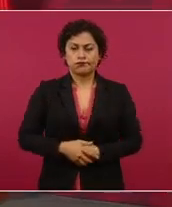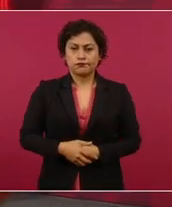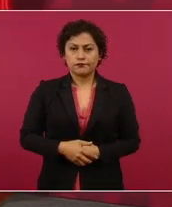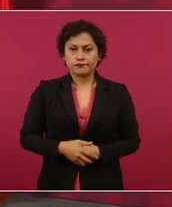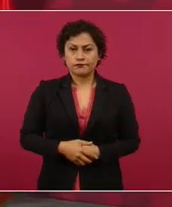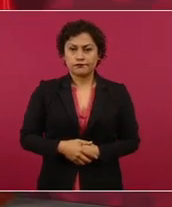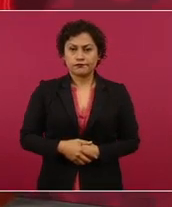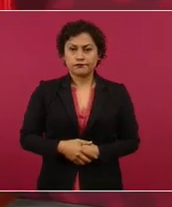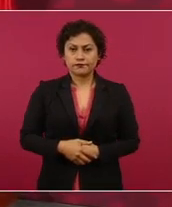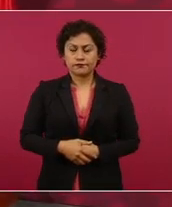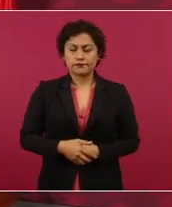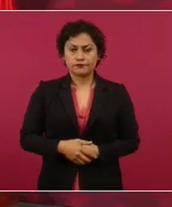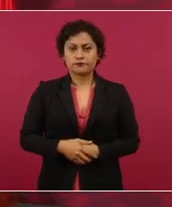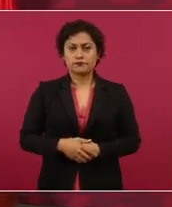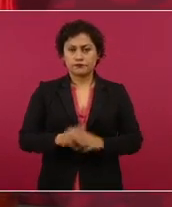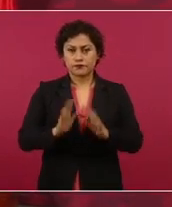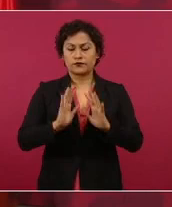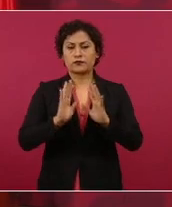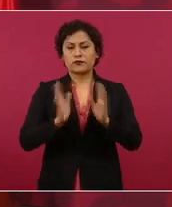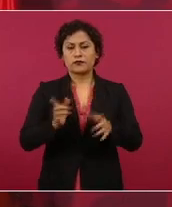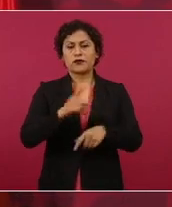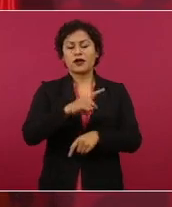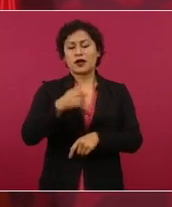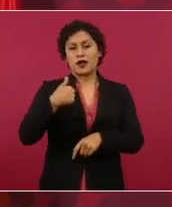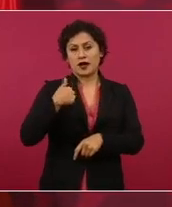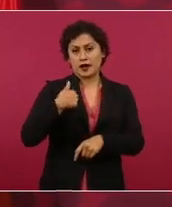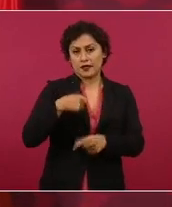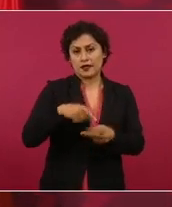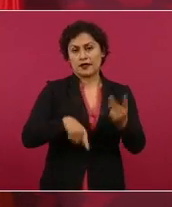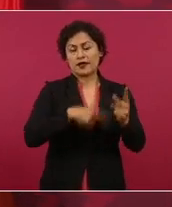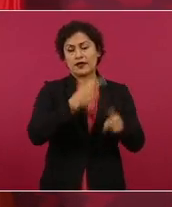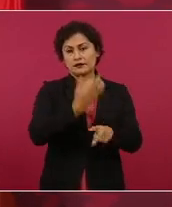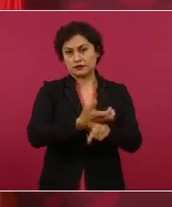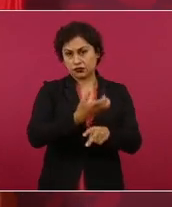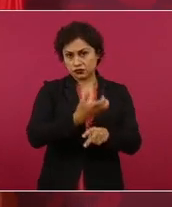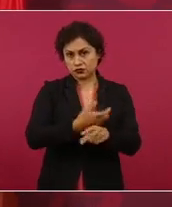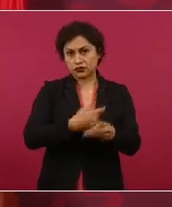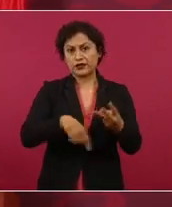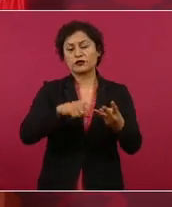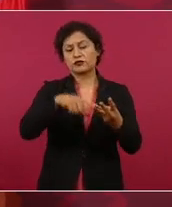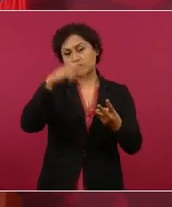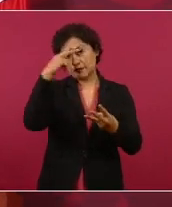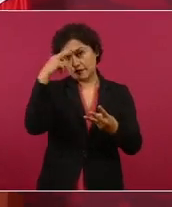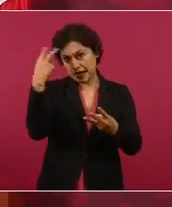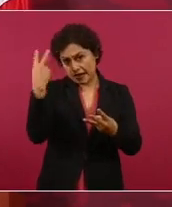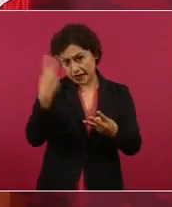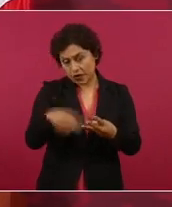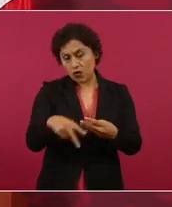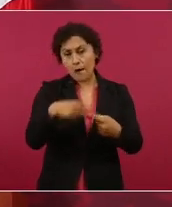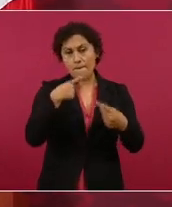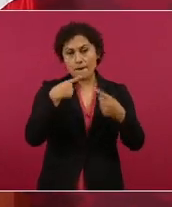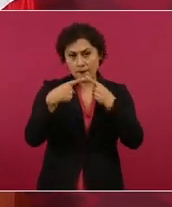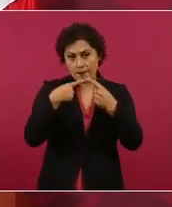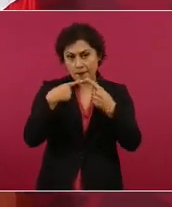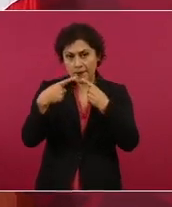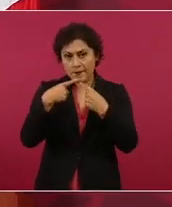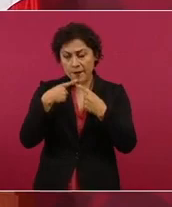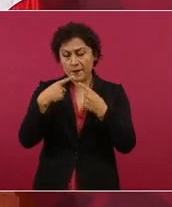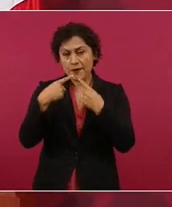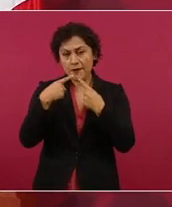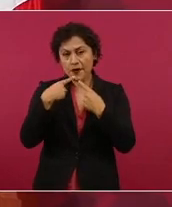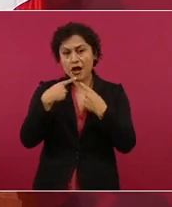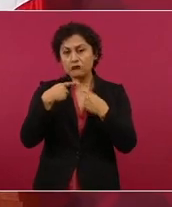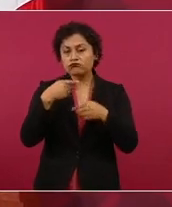que se han presentado por parte de Canadá, de Estados Unidos, de México, y qué posibilidades hay de